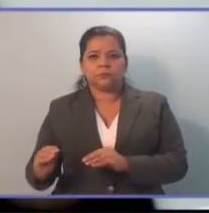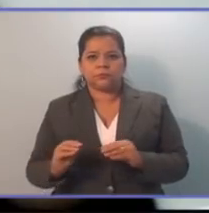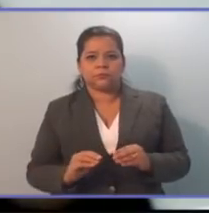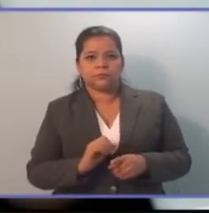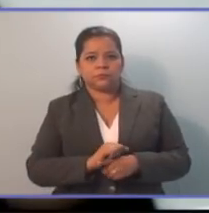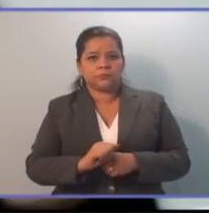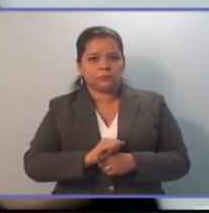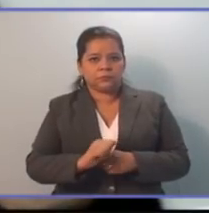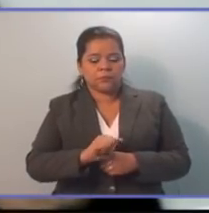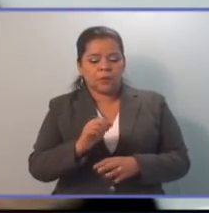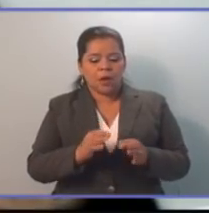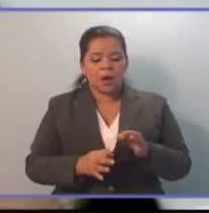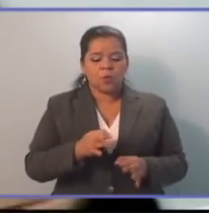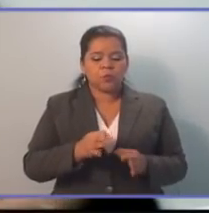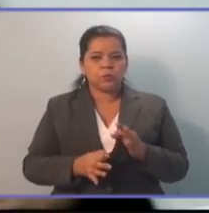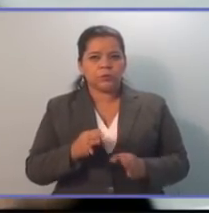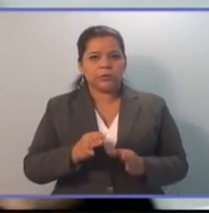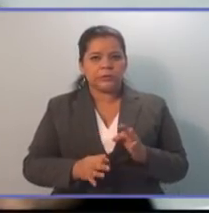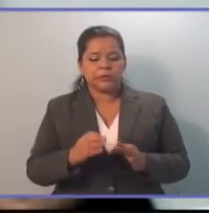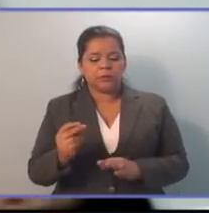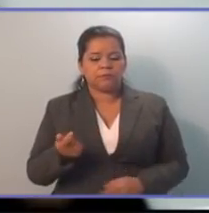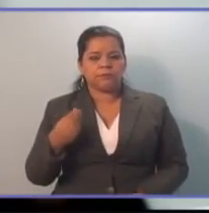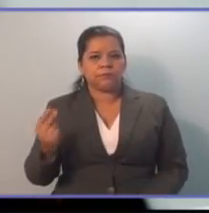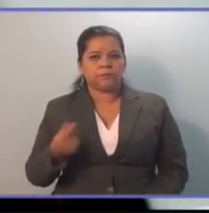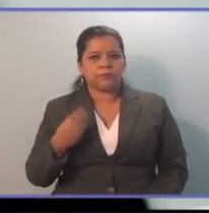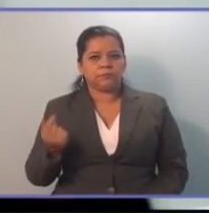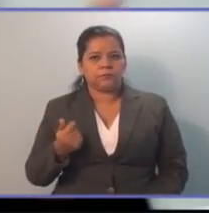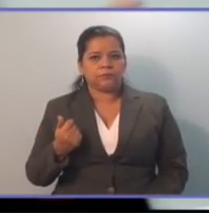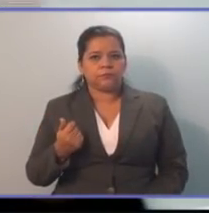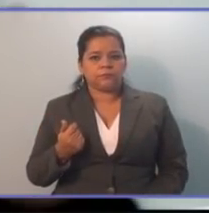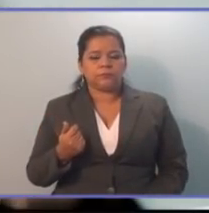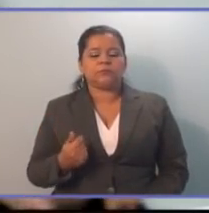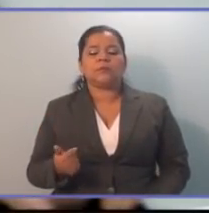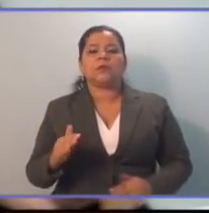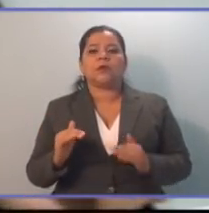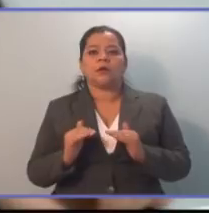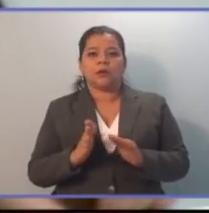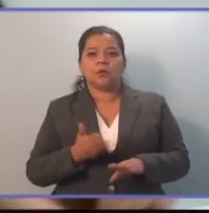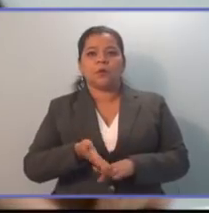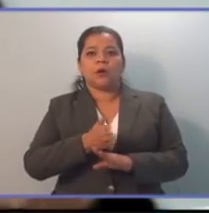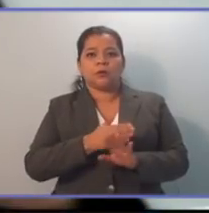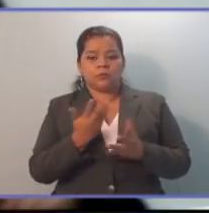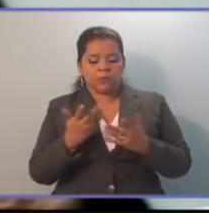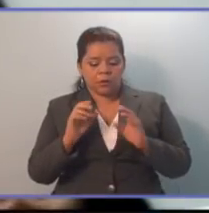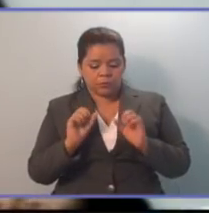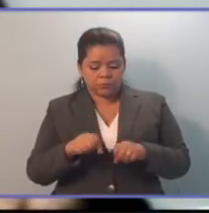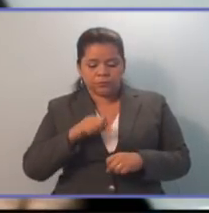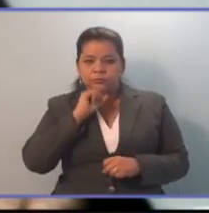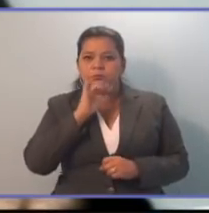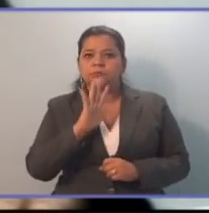administración de justicia expedita o fluida, como podríamos incluso llamar.